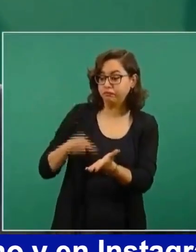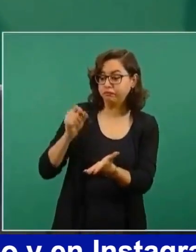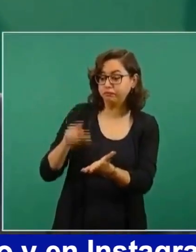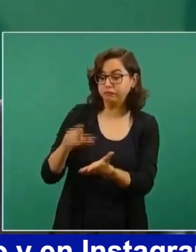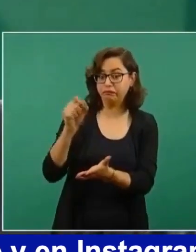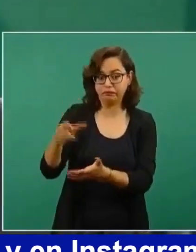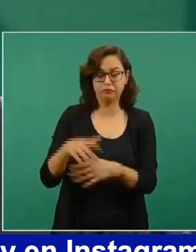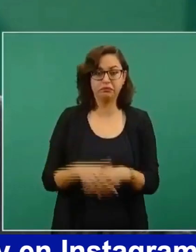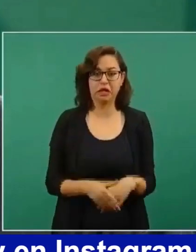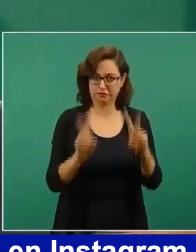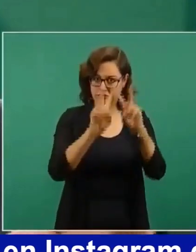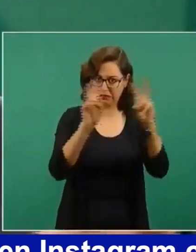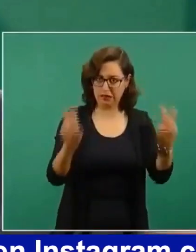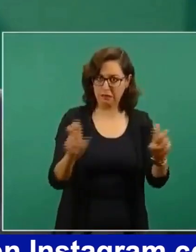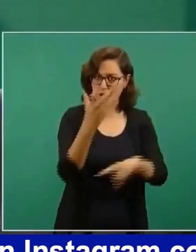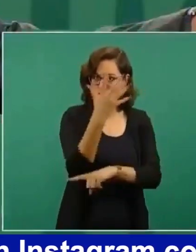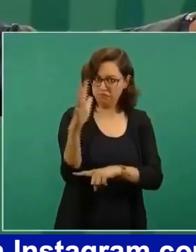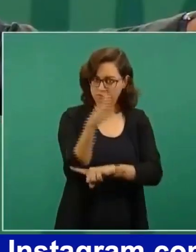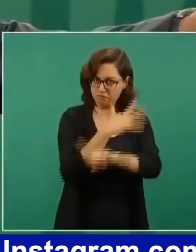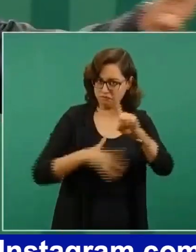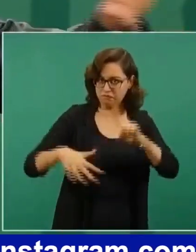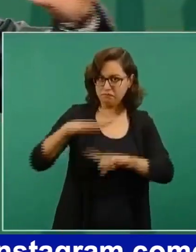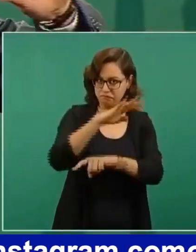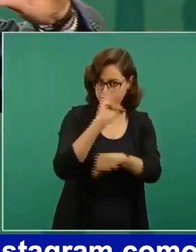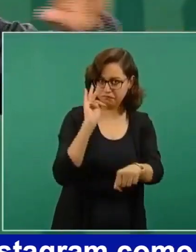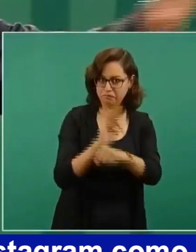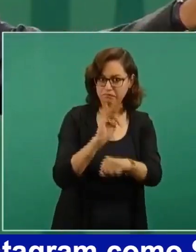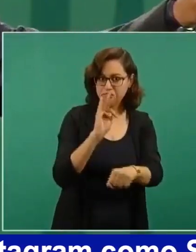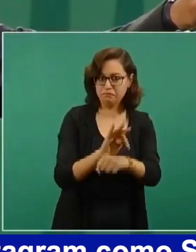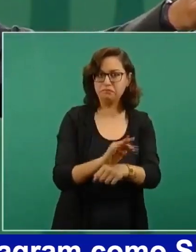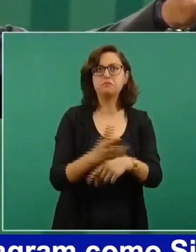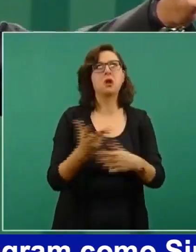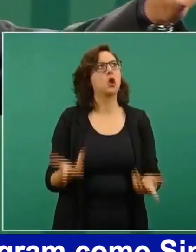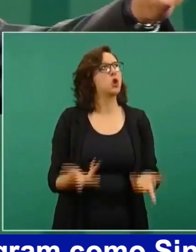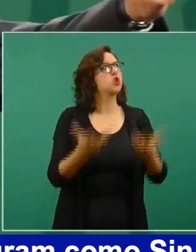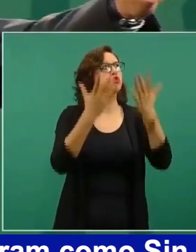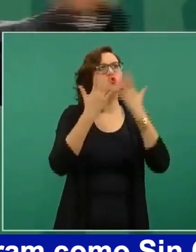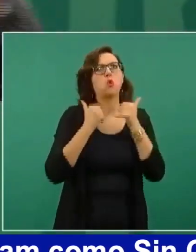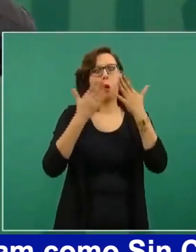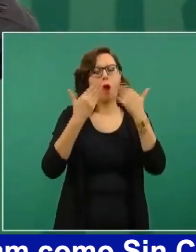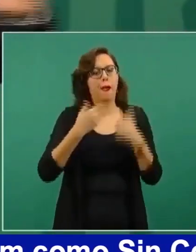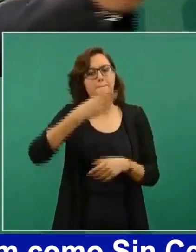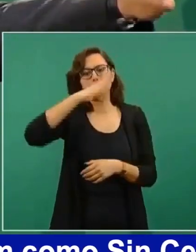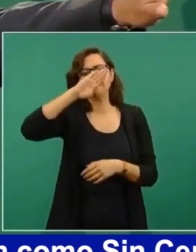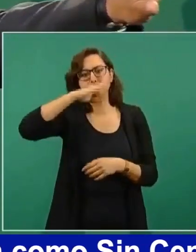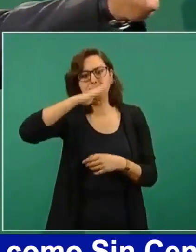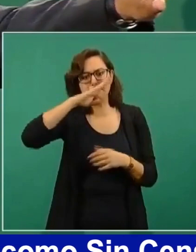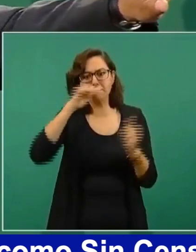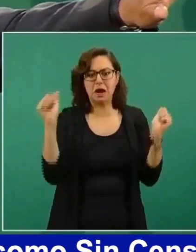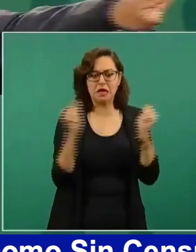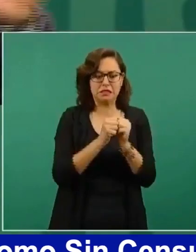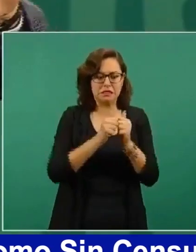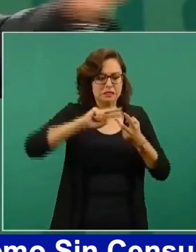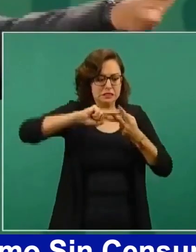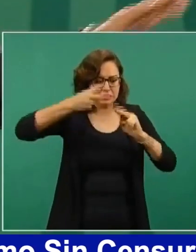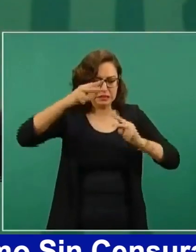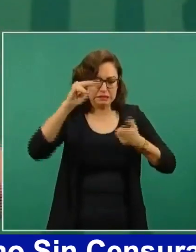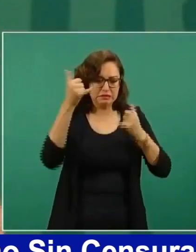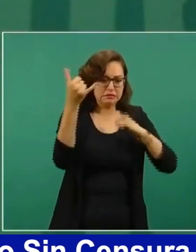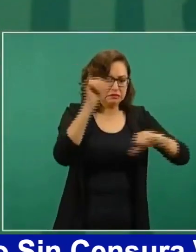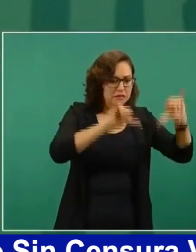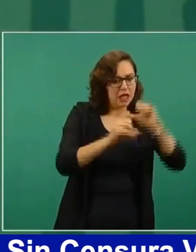Medio ambiente. No estamos permitiendo el maíz transgénico, no estamos permitiendo el